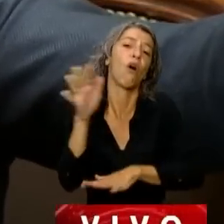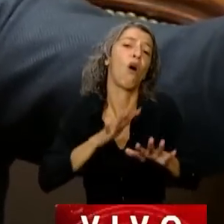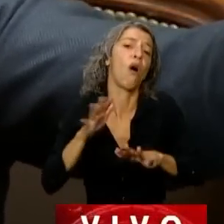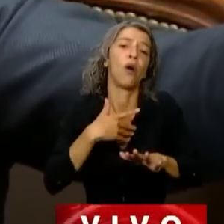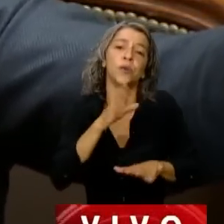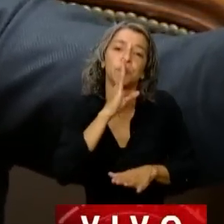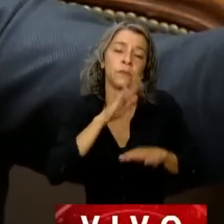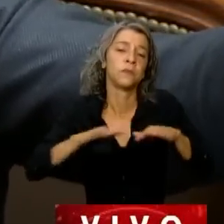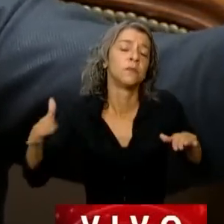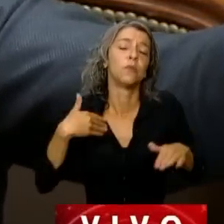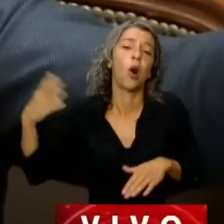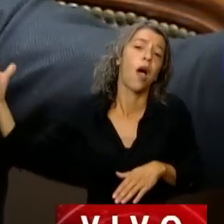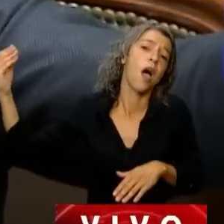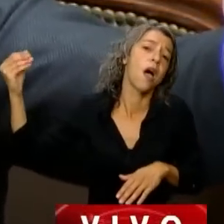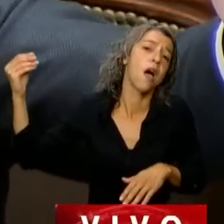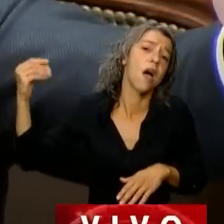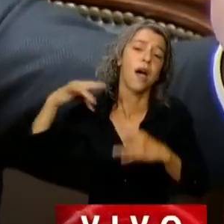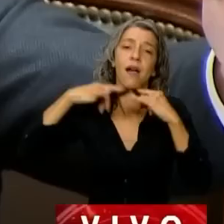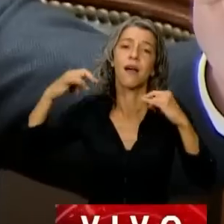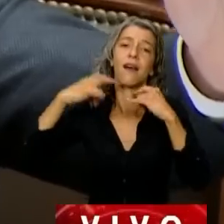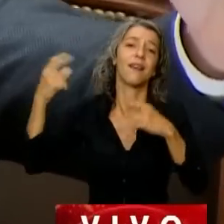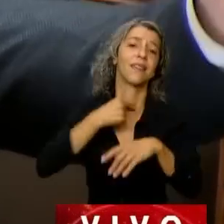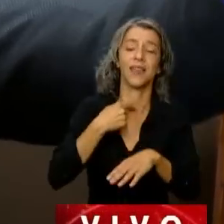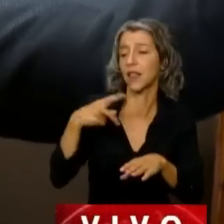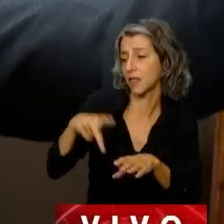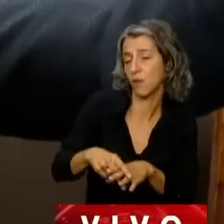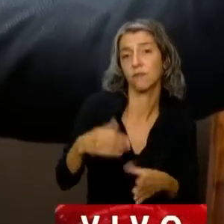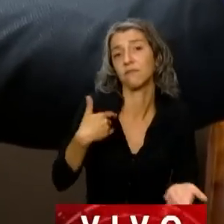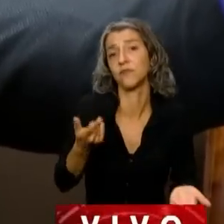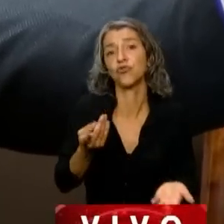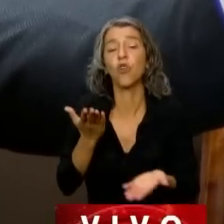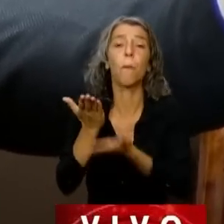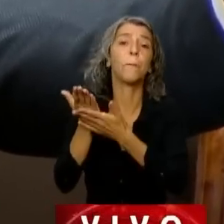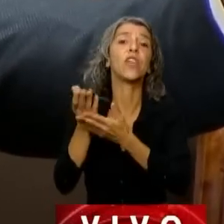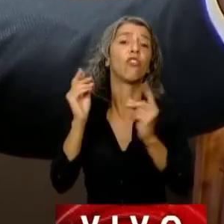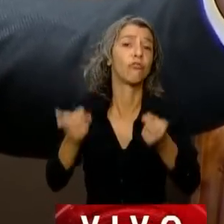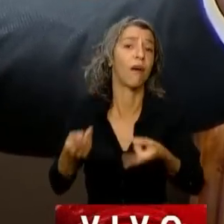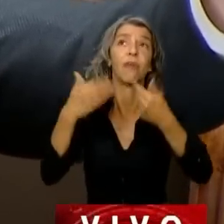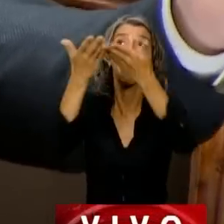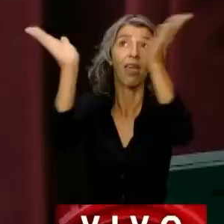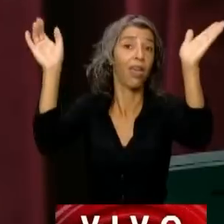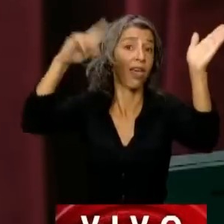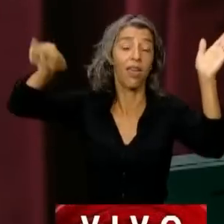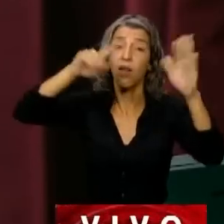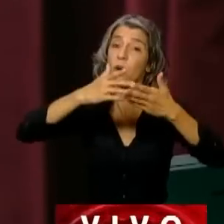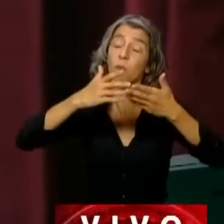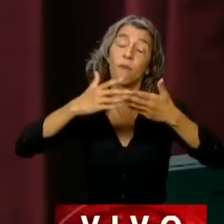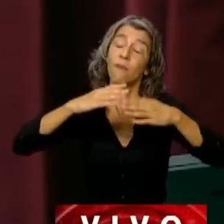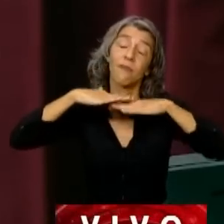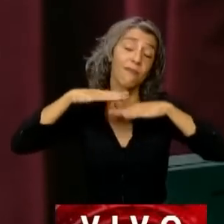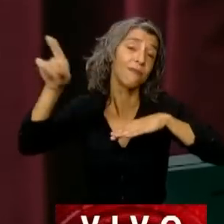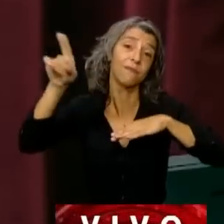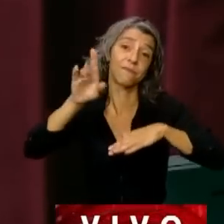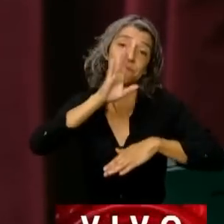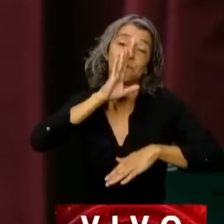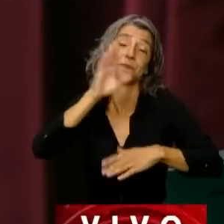hay personas que están interrumpiendo mi alocución. Voy a pedir el desalojo de la bandeja si no respetan la alocución del diputado. Pido, por